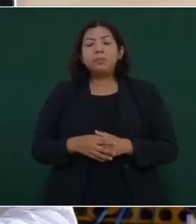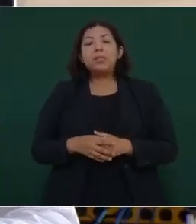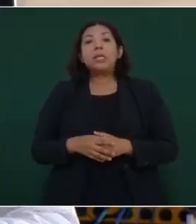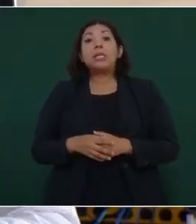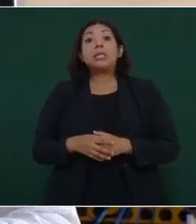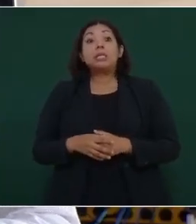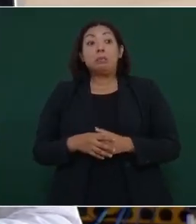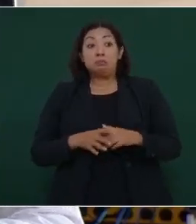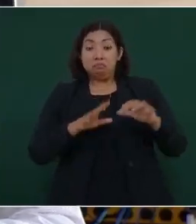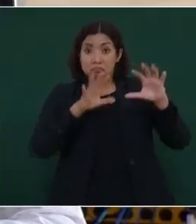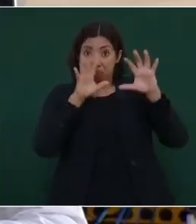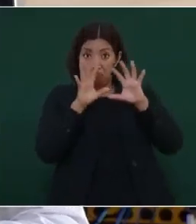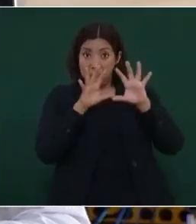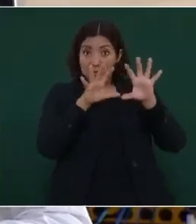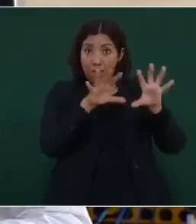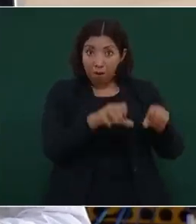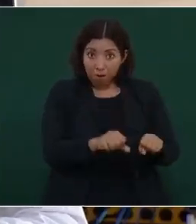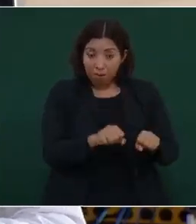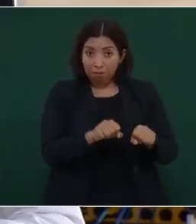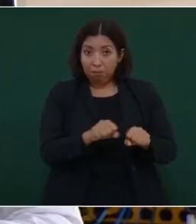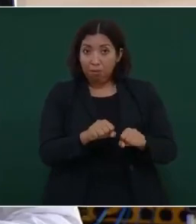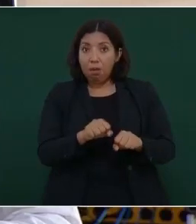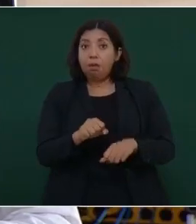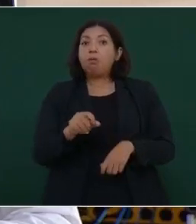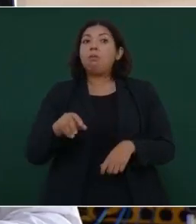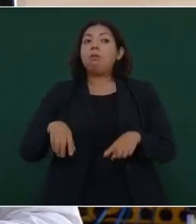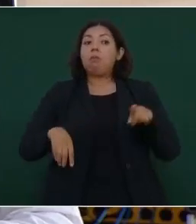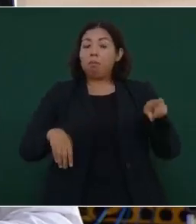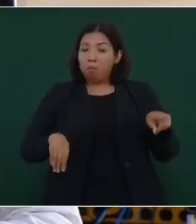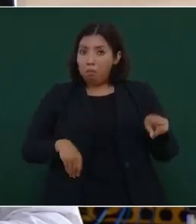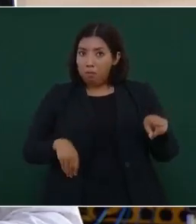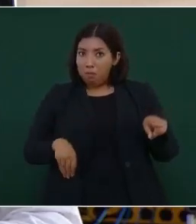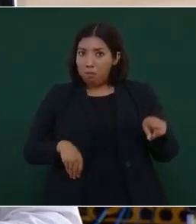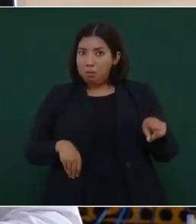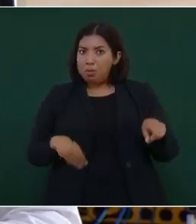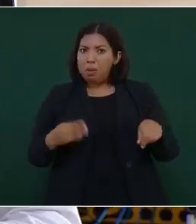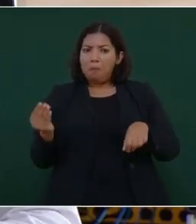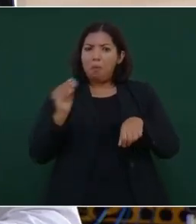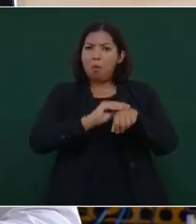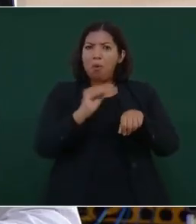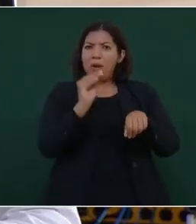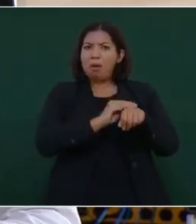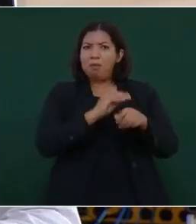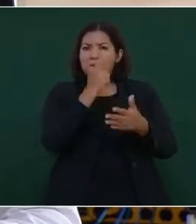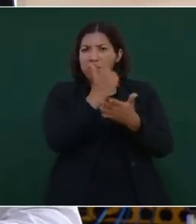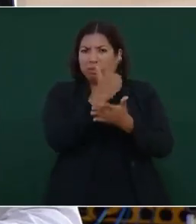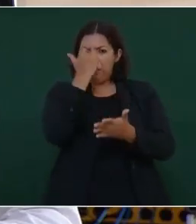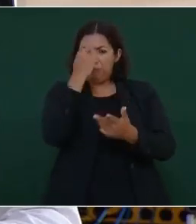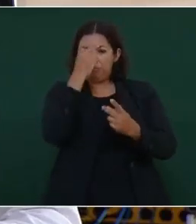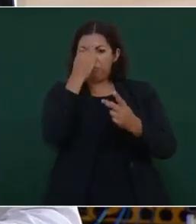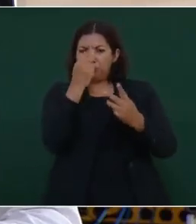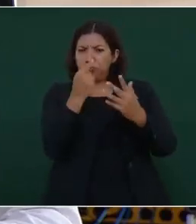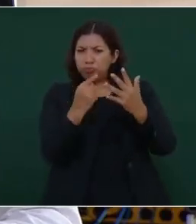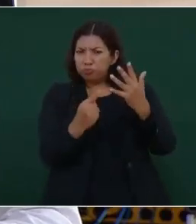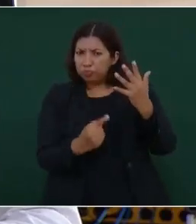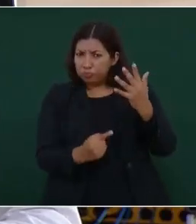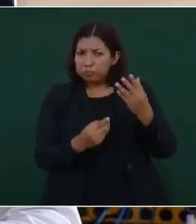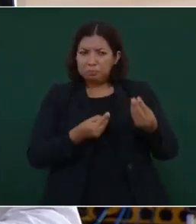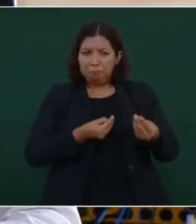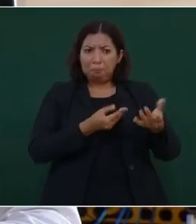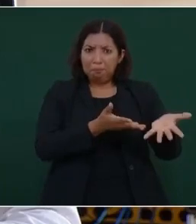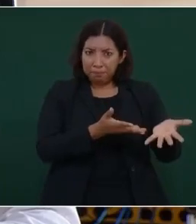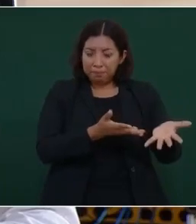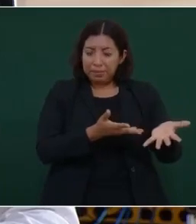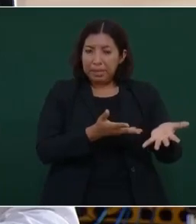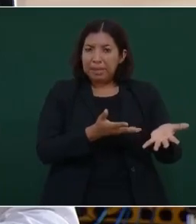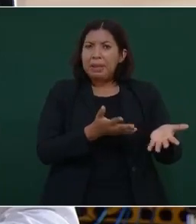delitos y que bueno, pues hay varios casos muy parecidos y con este como modus operandi, digámoslo de esta manera,